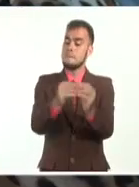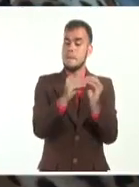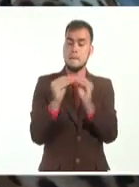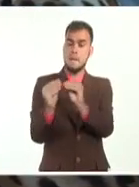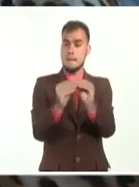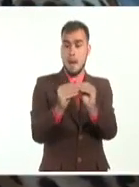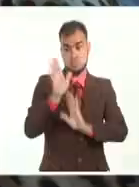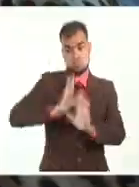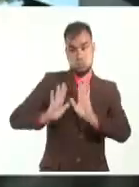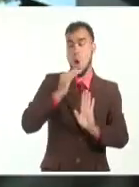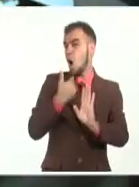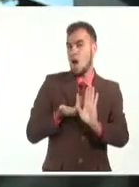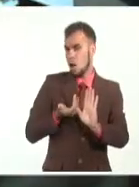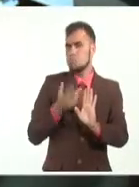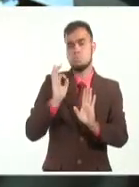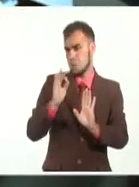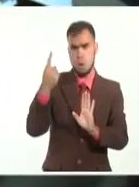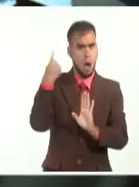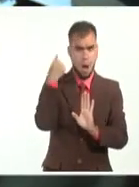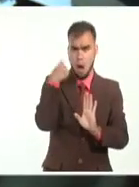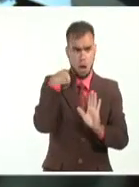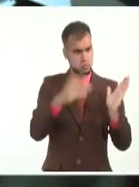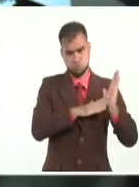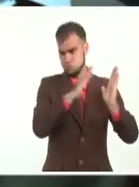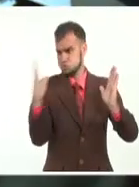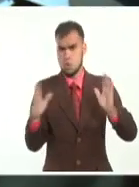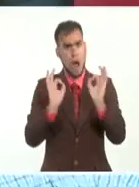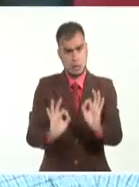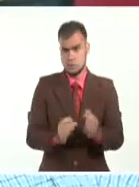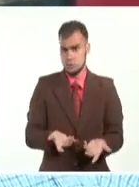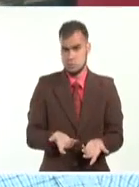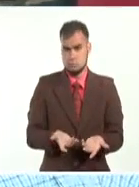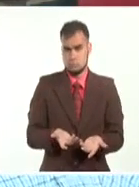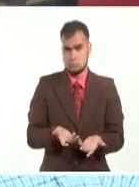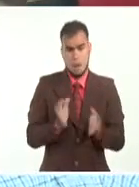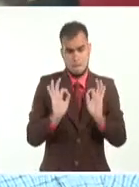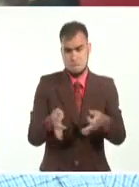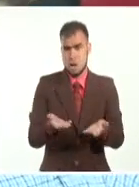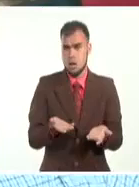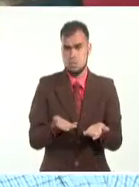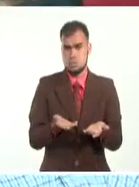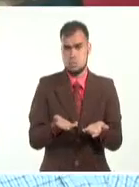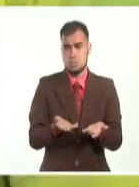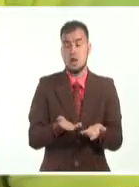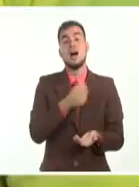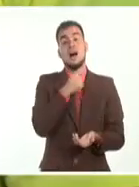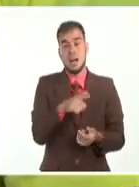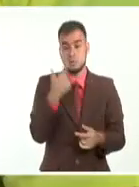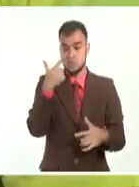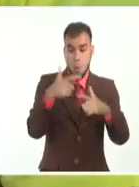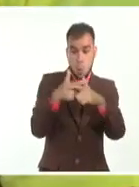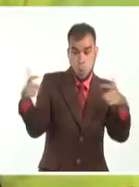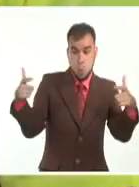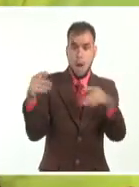establecidas en el plan. Ahora, el saber que genera una mayor transmisión, si nos complica en el sentido que nos genera